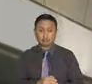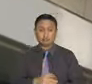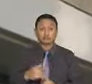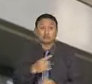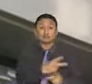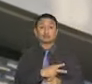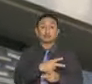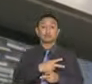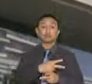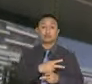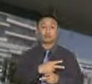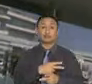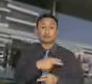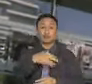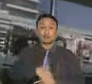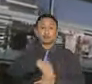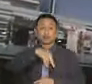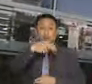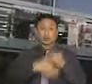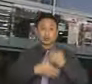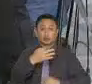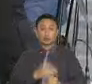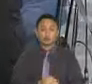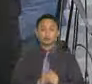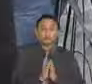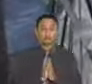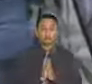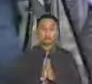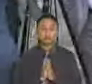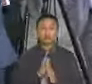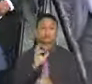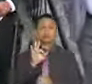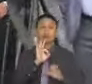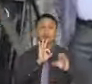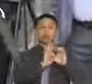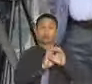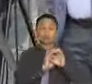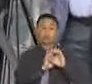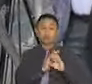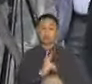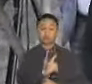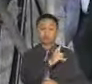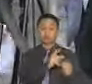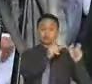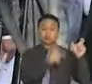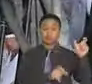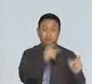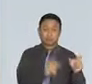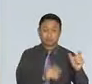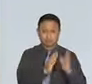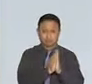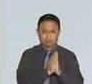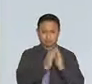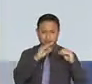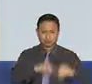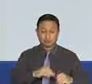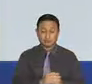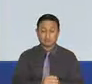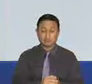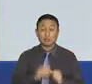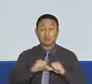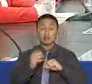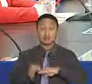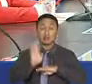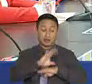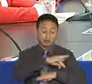judicial norte de la ciudad de Quito la medida cautelar solicitada por los consejeros del Consejo de presidencial ciudadana y control social destituido por